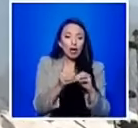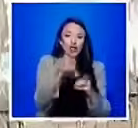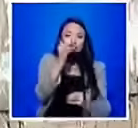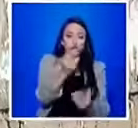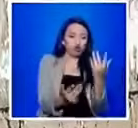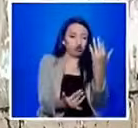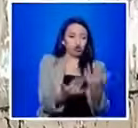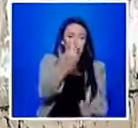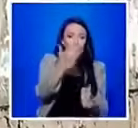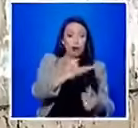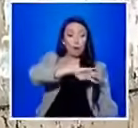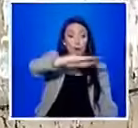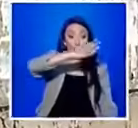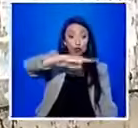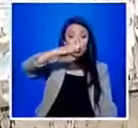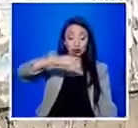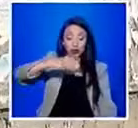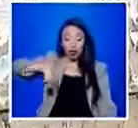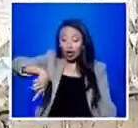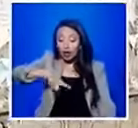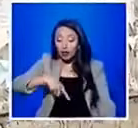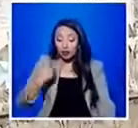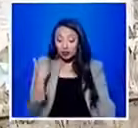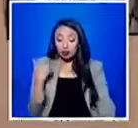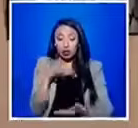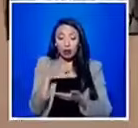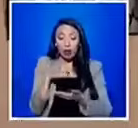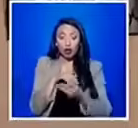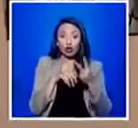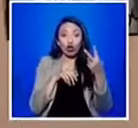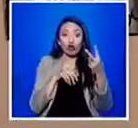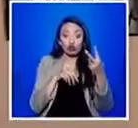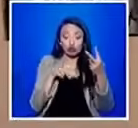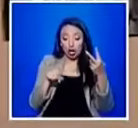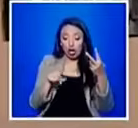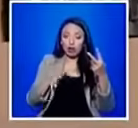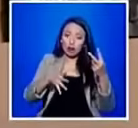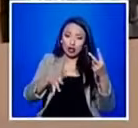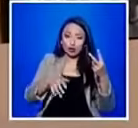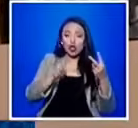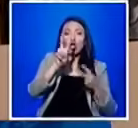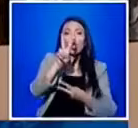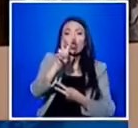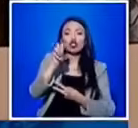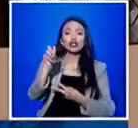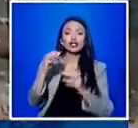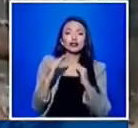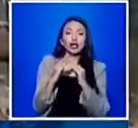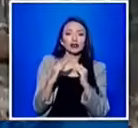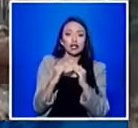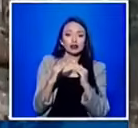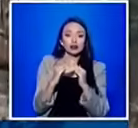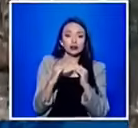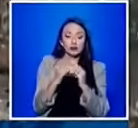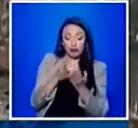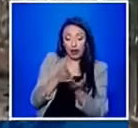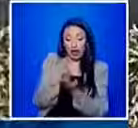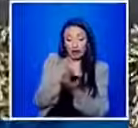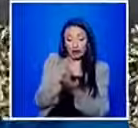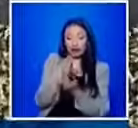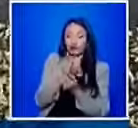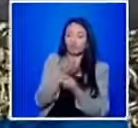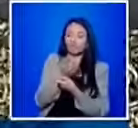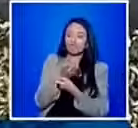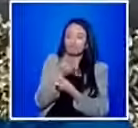incendio. Sus laderas abarcan los barrios La Palmira y Zahuaico, donde hay alrededor de 200 viviendas. El acceso a las cumbres